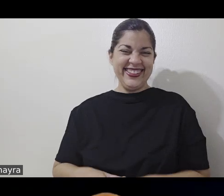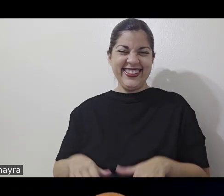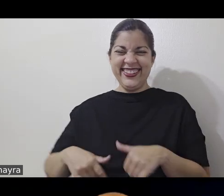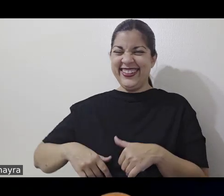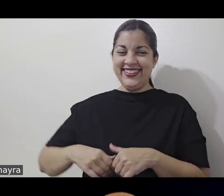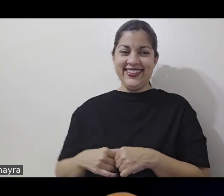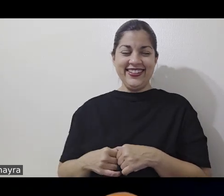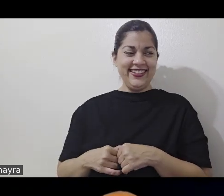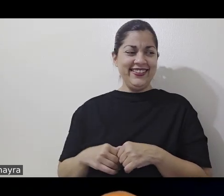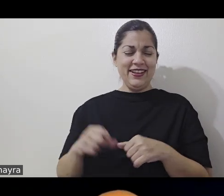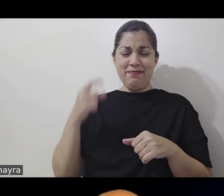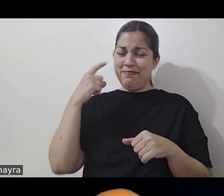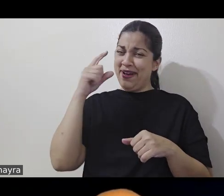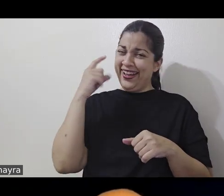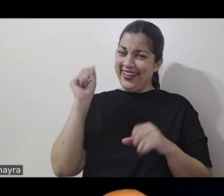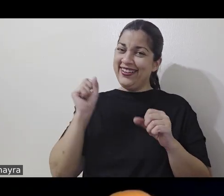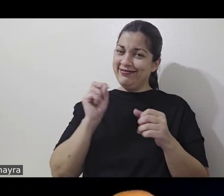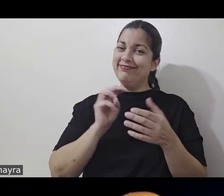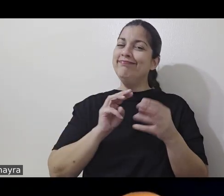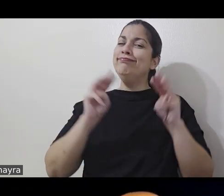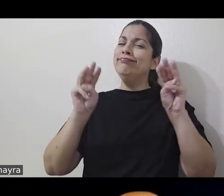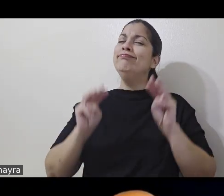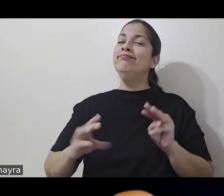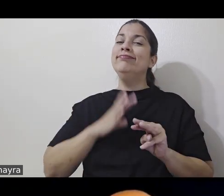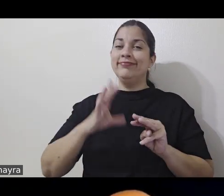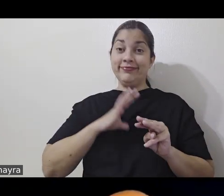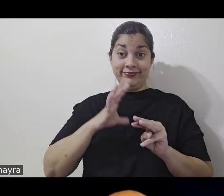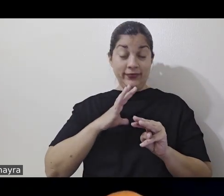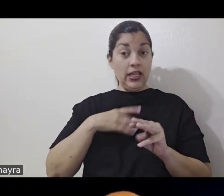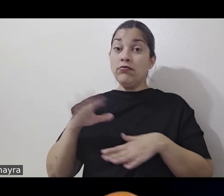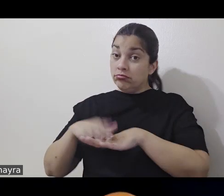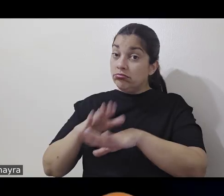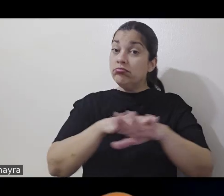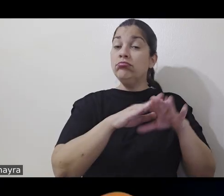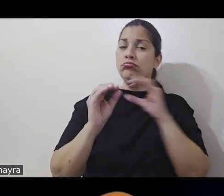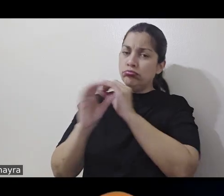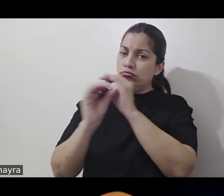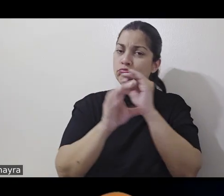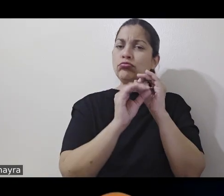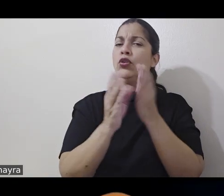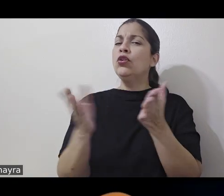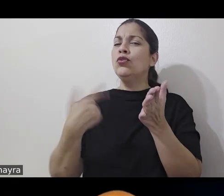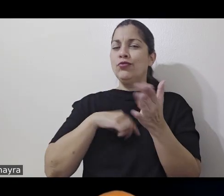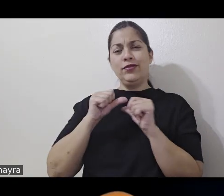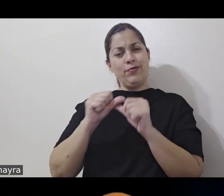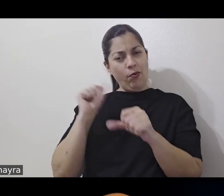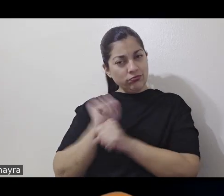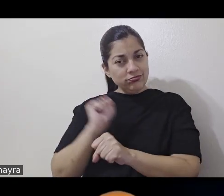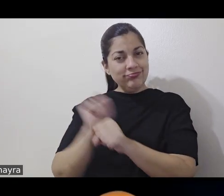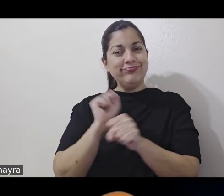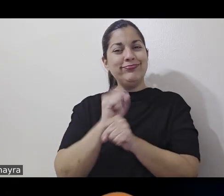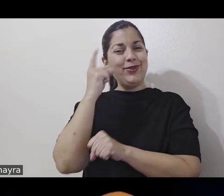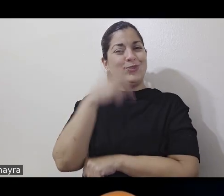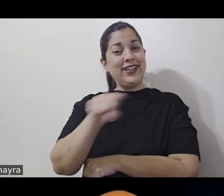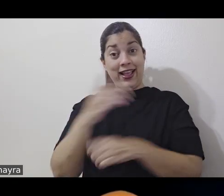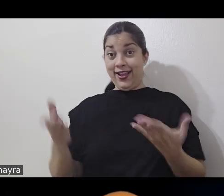para que se suscribir al canal y les puedan llegar las notificaciones de las cosas que seguimos preparando para todos ustedes aquí en